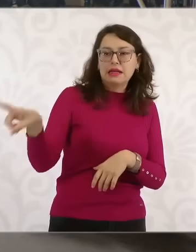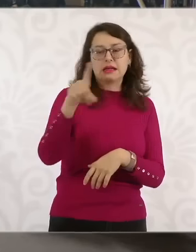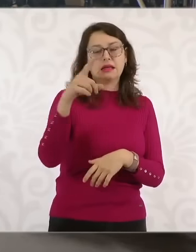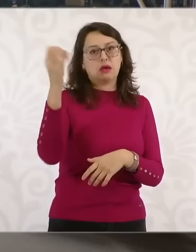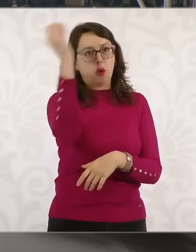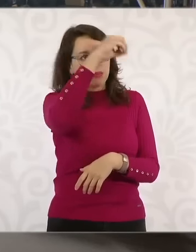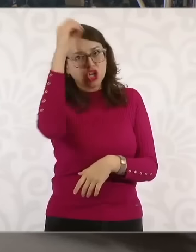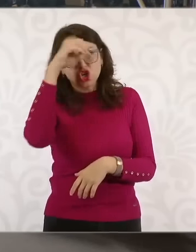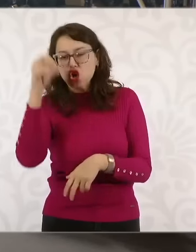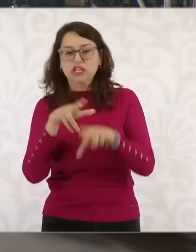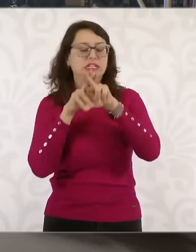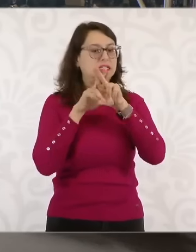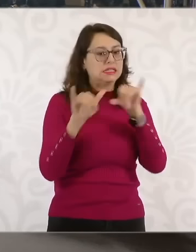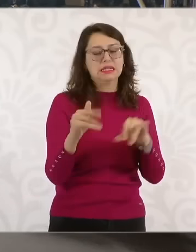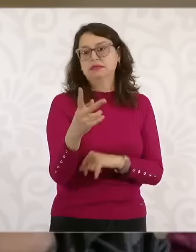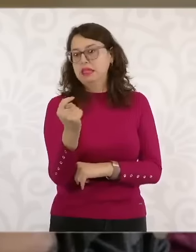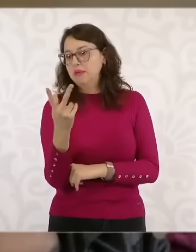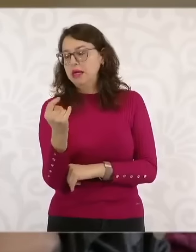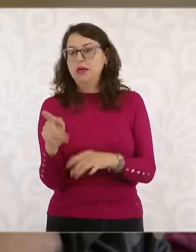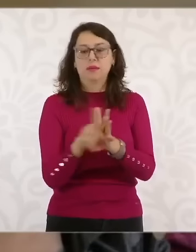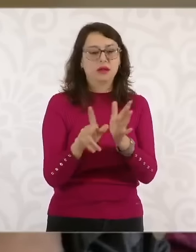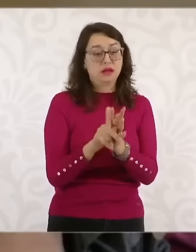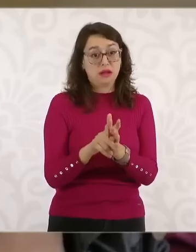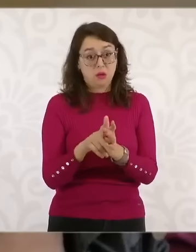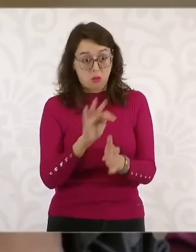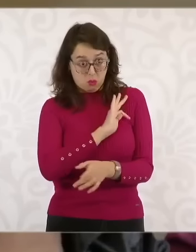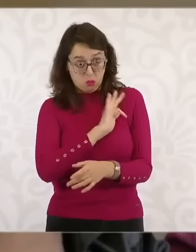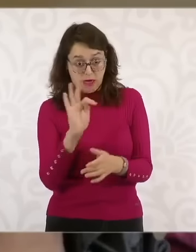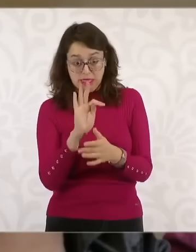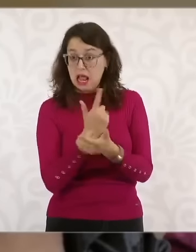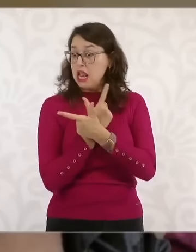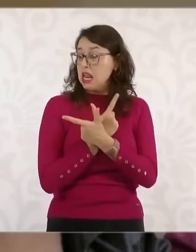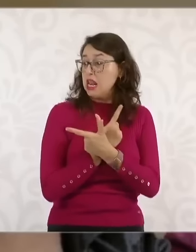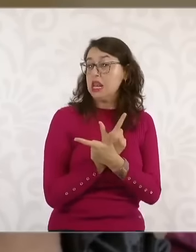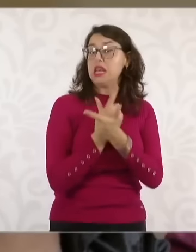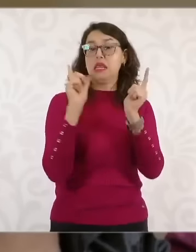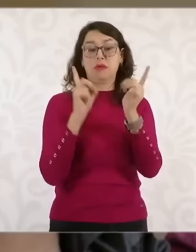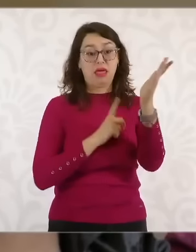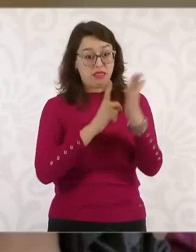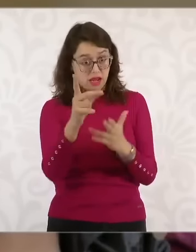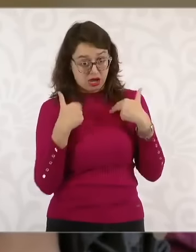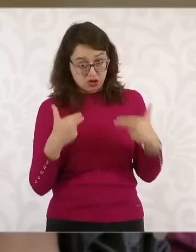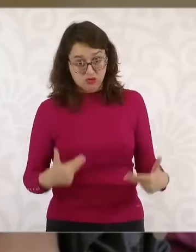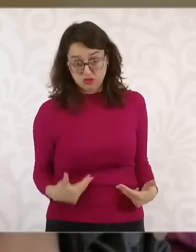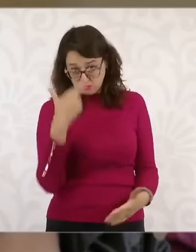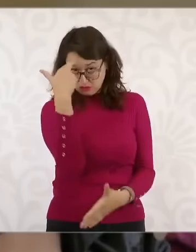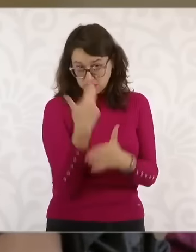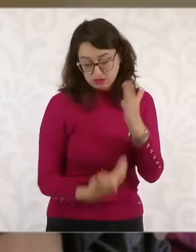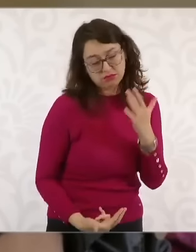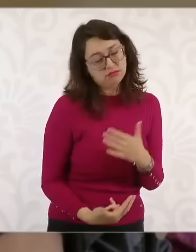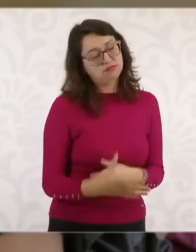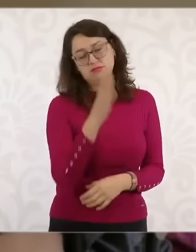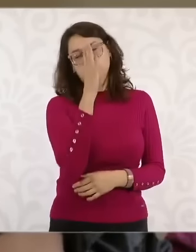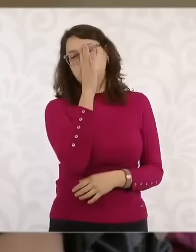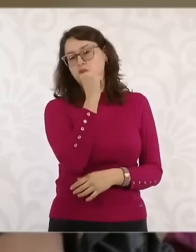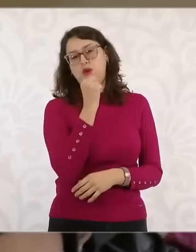comentócratas, ni los medios de comunicación tenemos la libertad máxima de violar el derecho humano a la